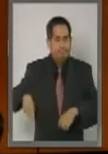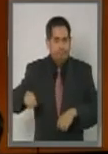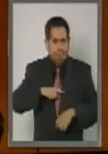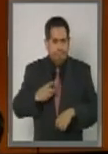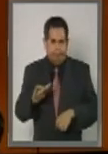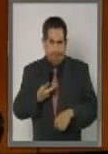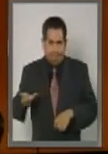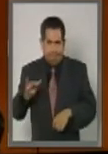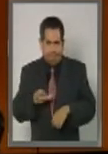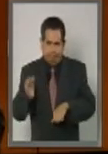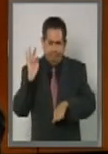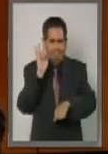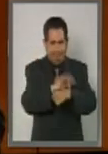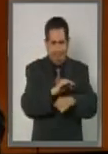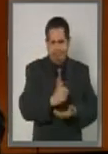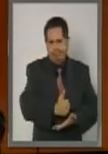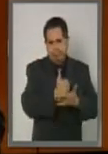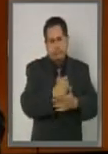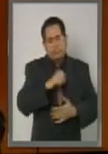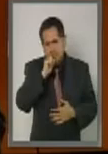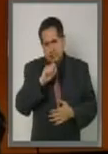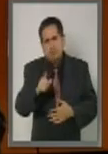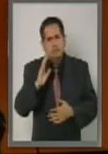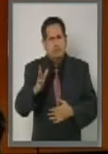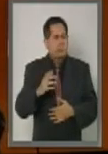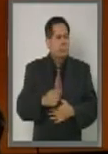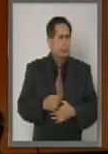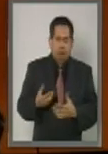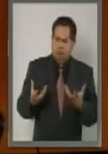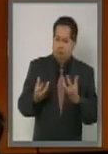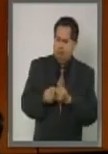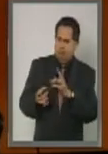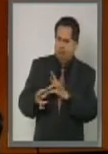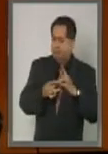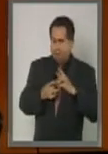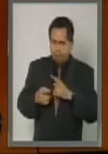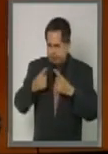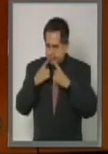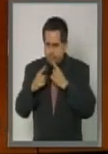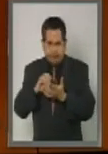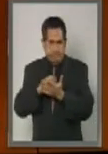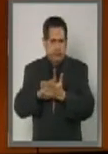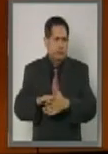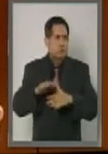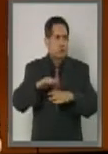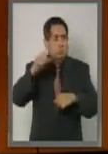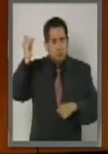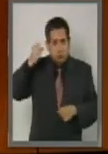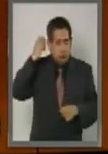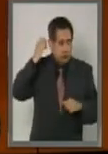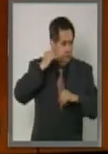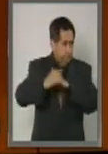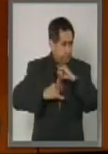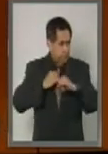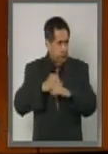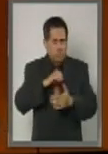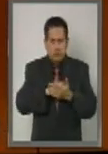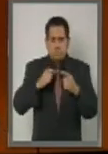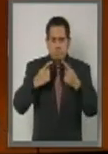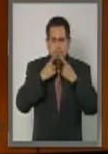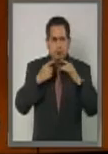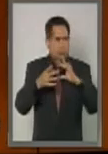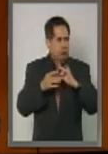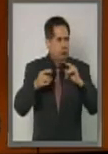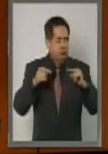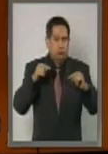de manera activa, en los mecanismos de cooperación triangular, en los foros subregionales, como el mecanismo de diálogo y